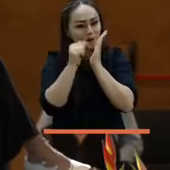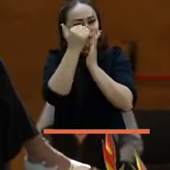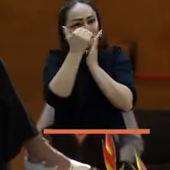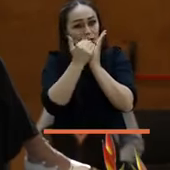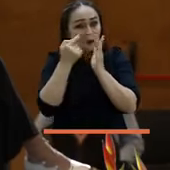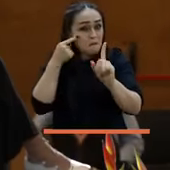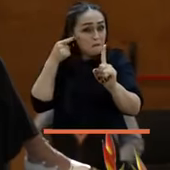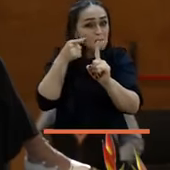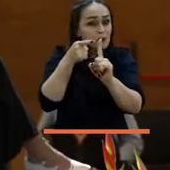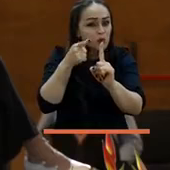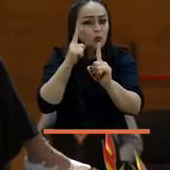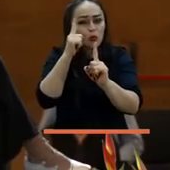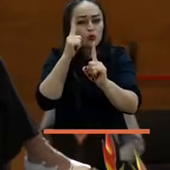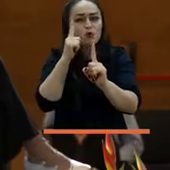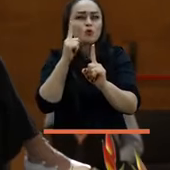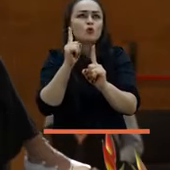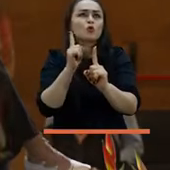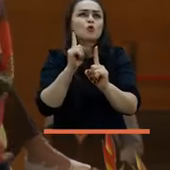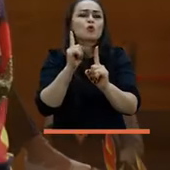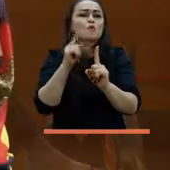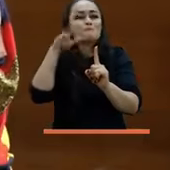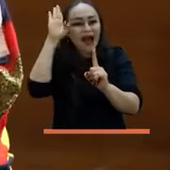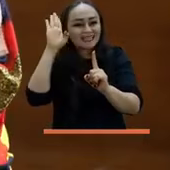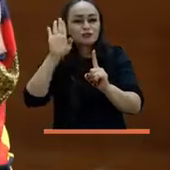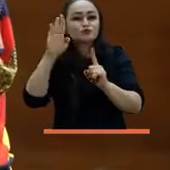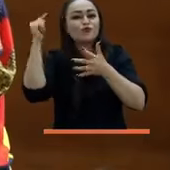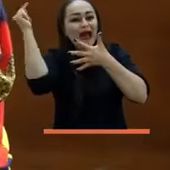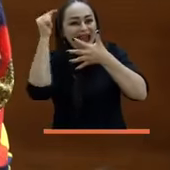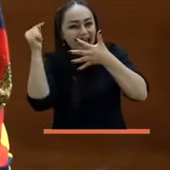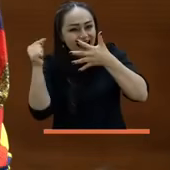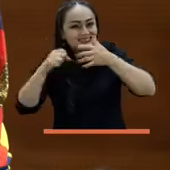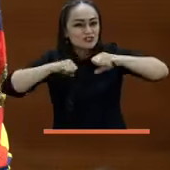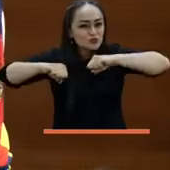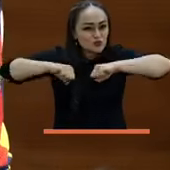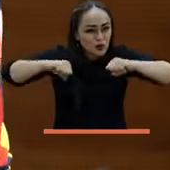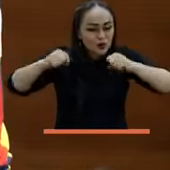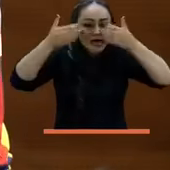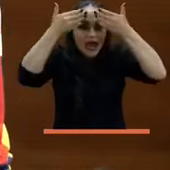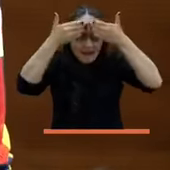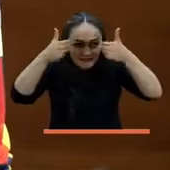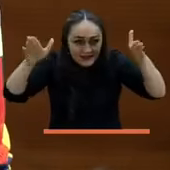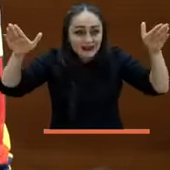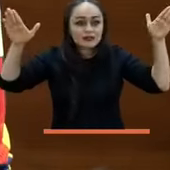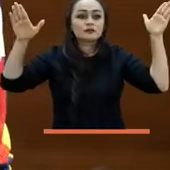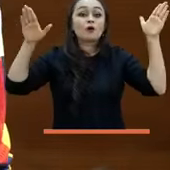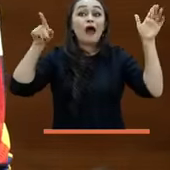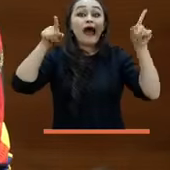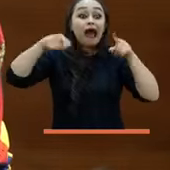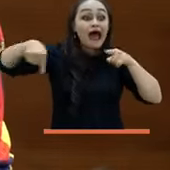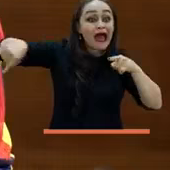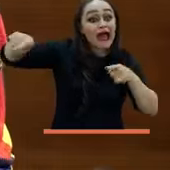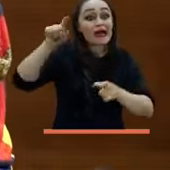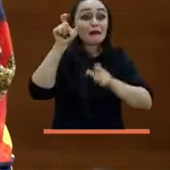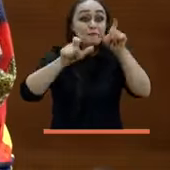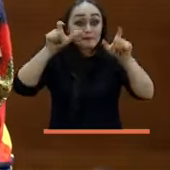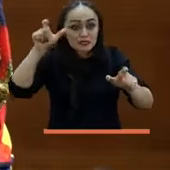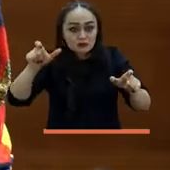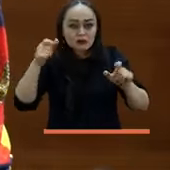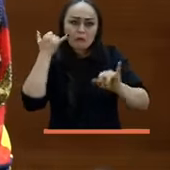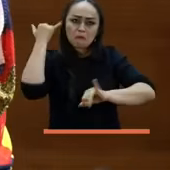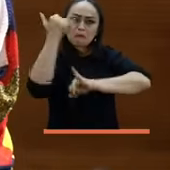pero sí como algo como unas acciones de manera abierta para que las personas que hoy se sienten